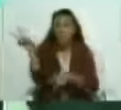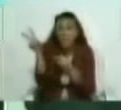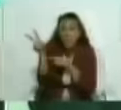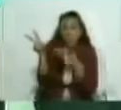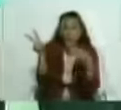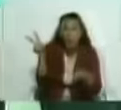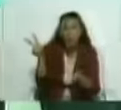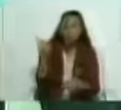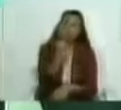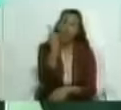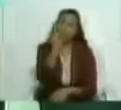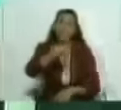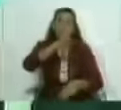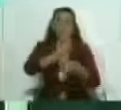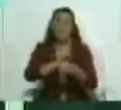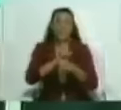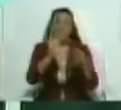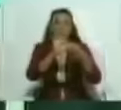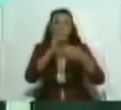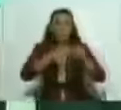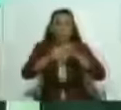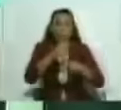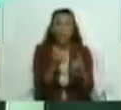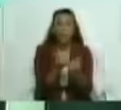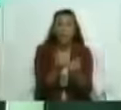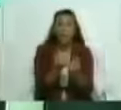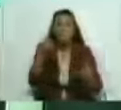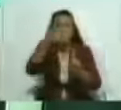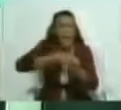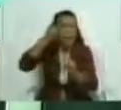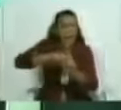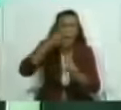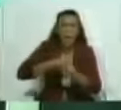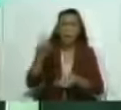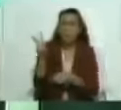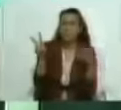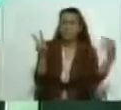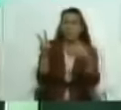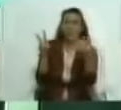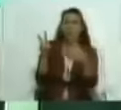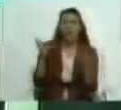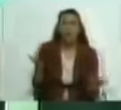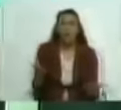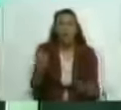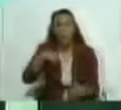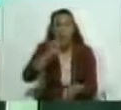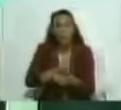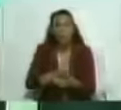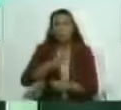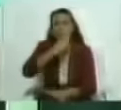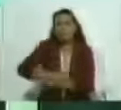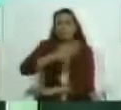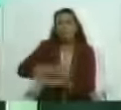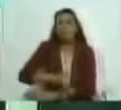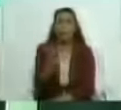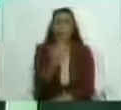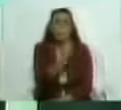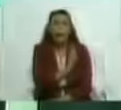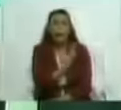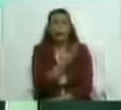todo a los principales socios, los que hoy pelean con Venezuela, los que hoy imponen sanciones contra el